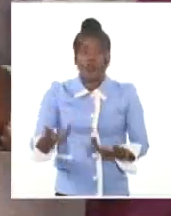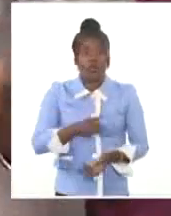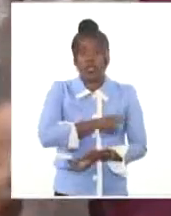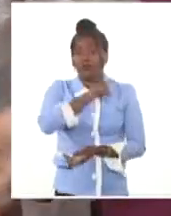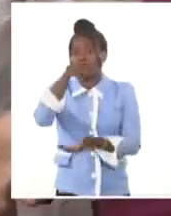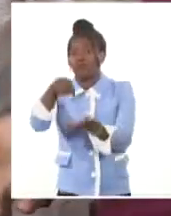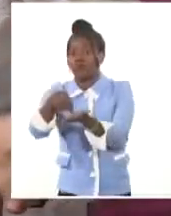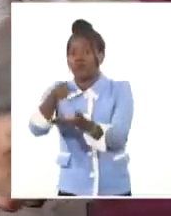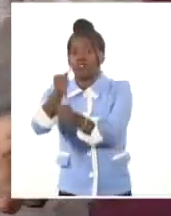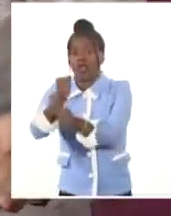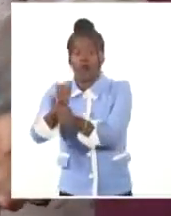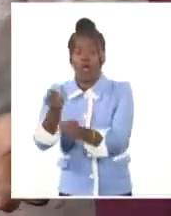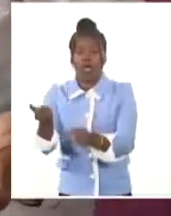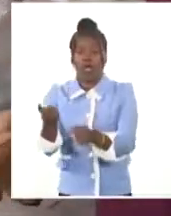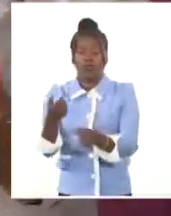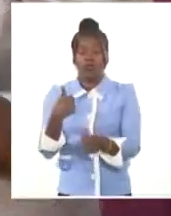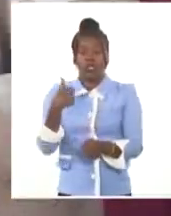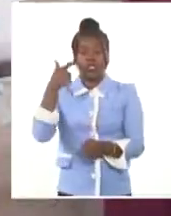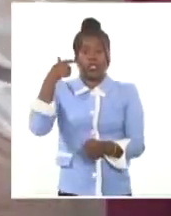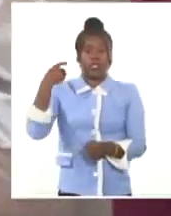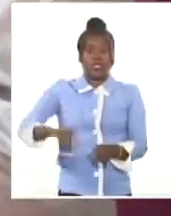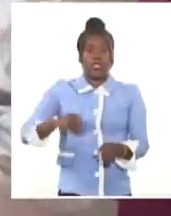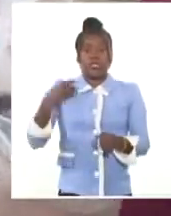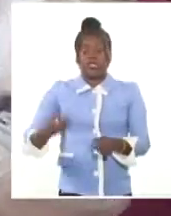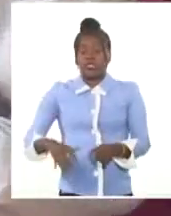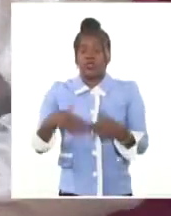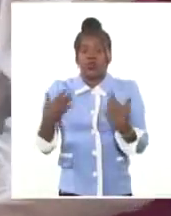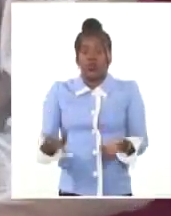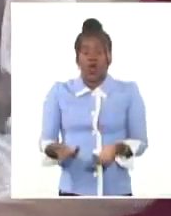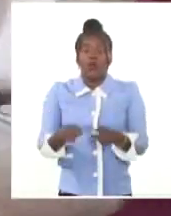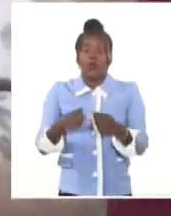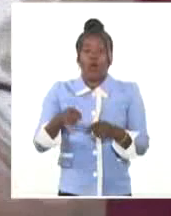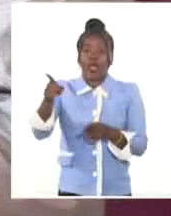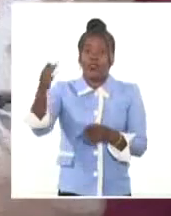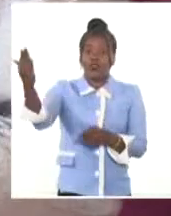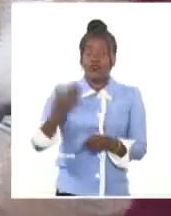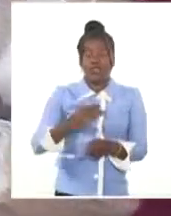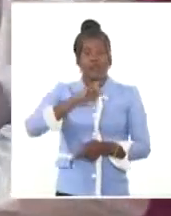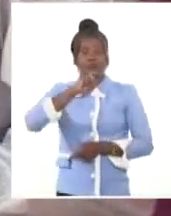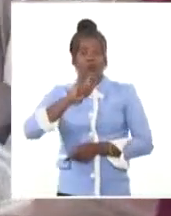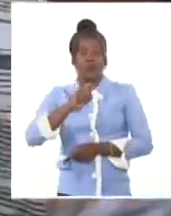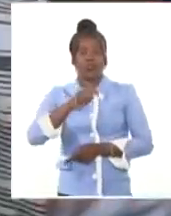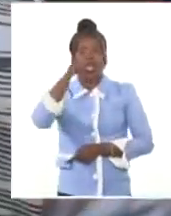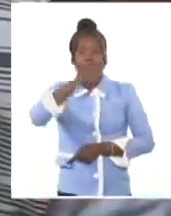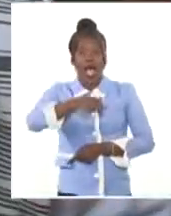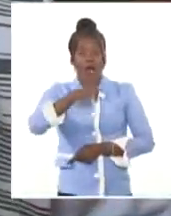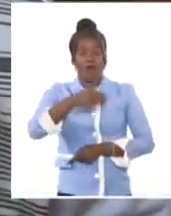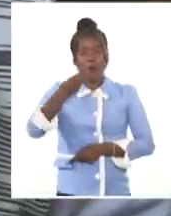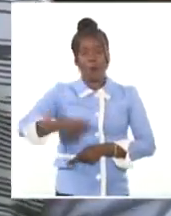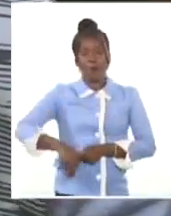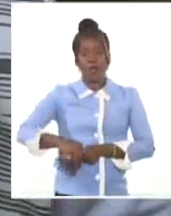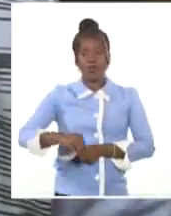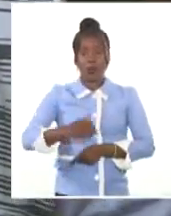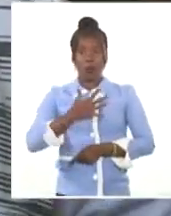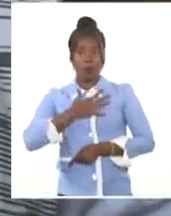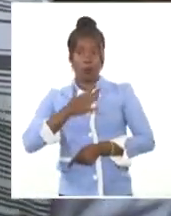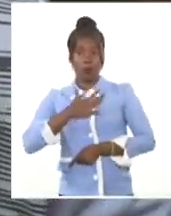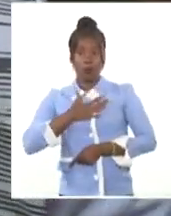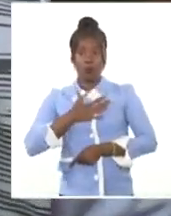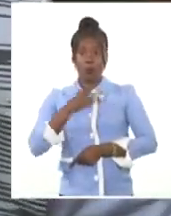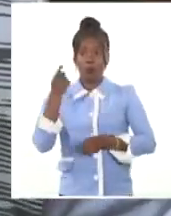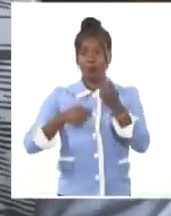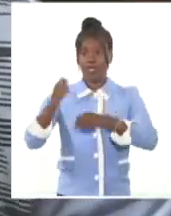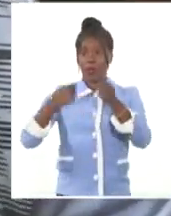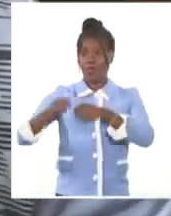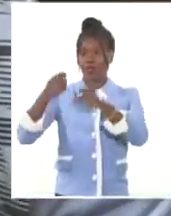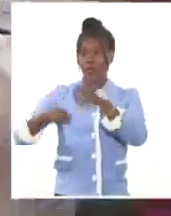entonces, ¿dónde se pone el rollo de los precios? En las cosas que no alcanza la canasta, ahí donde los abusadores se triplican los precios. Pero se han estado